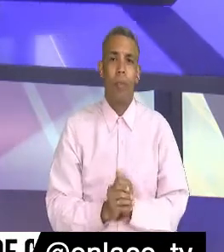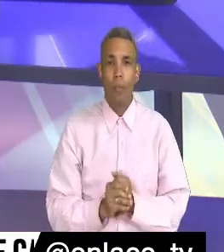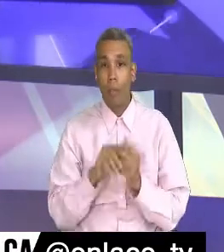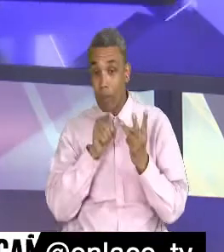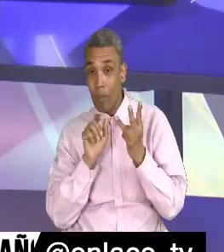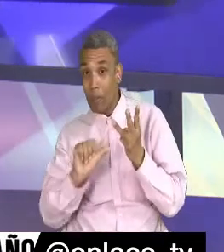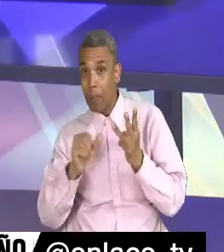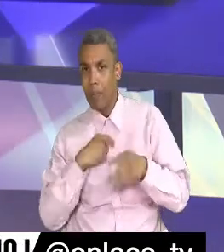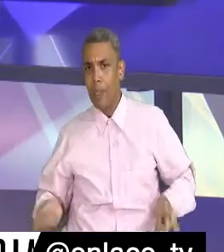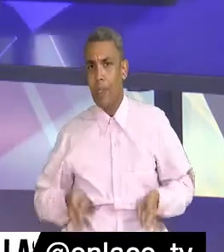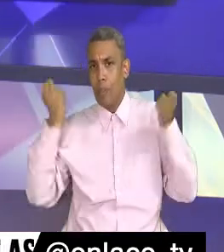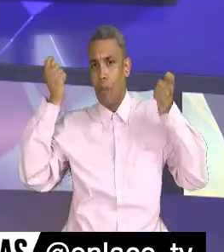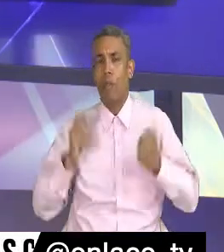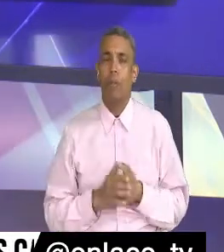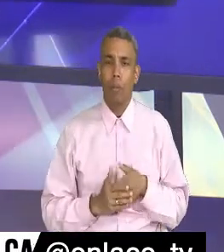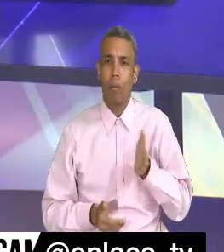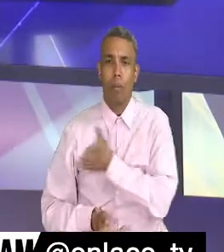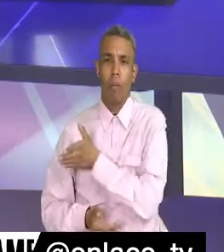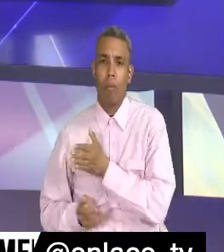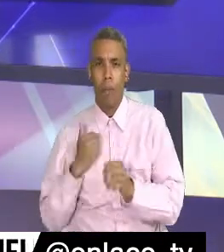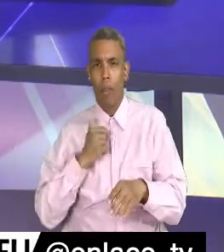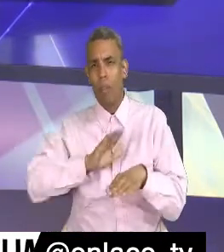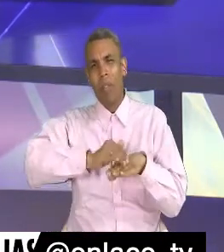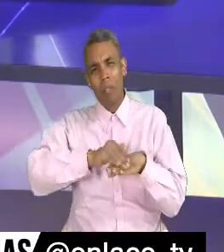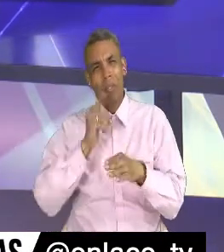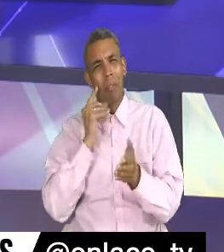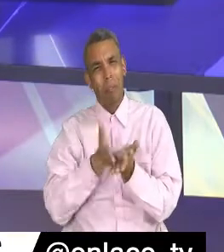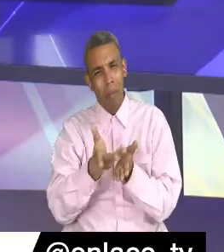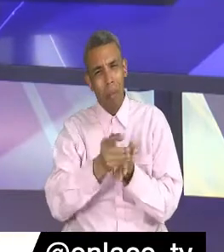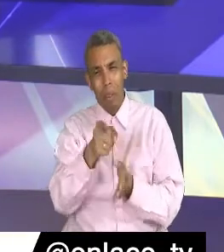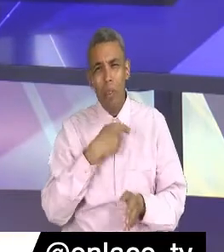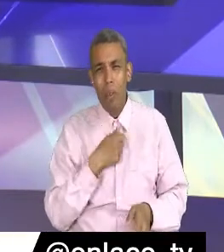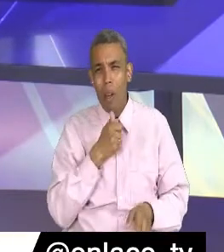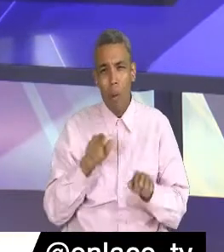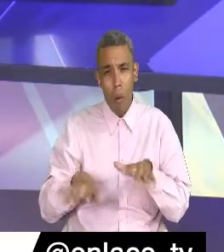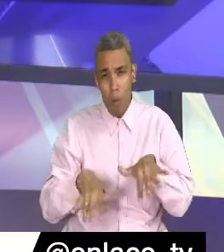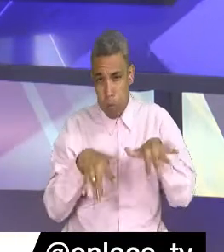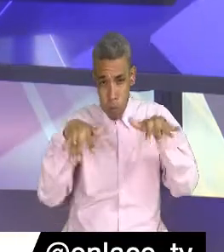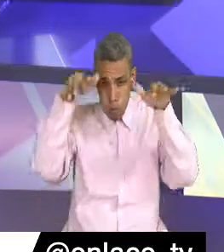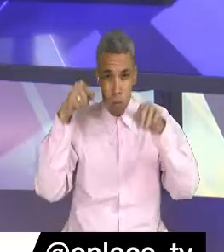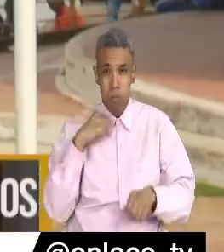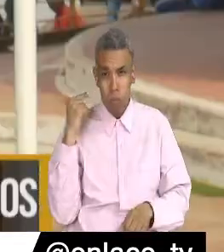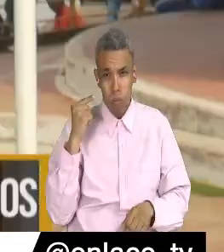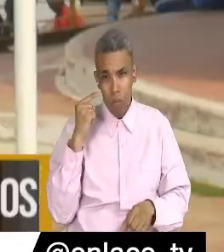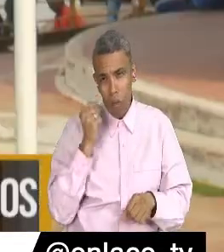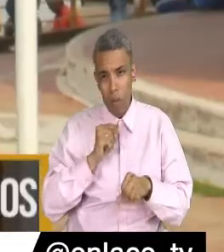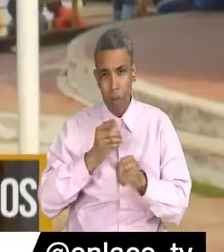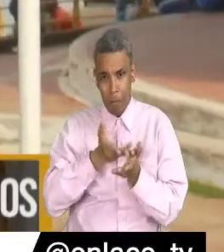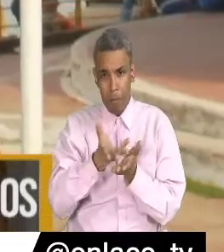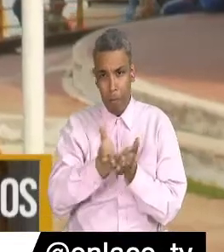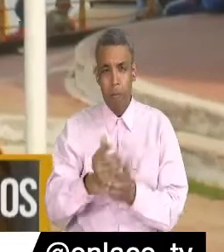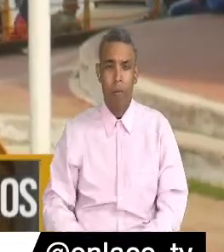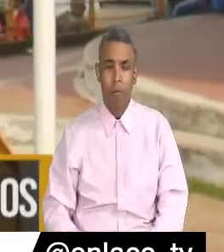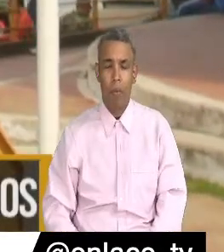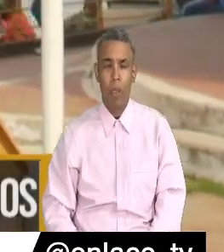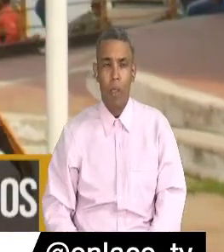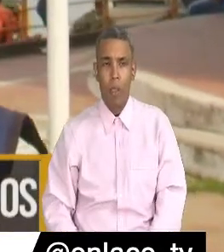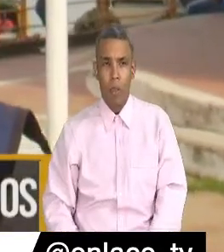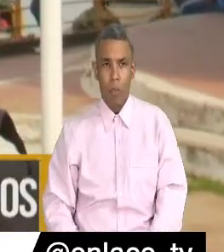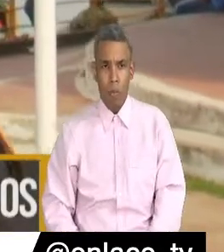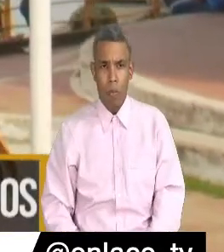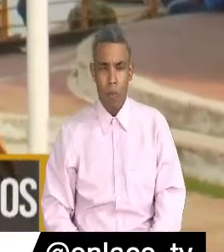y prevención de desastres hicieron recomendaciones para evitar que se presenten tragedias como estas. Sí, lógico.